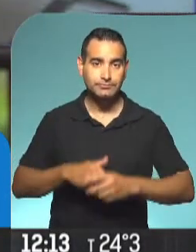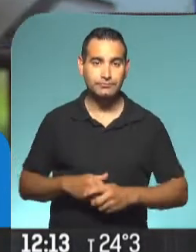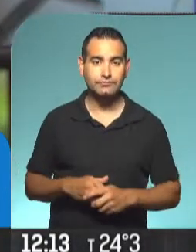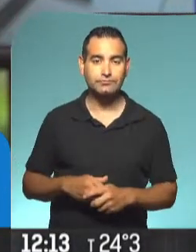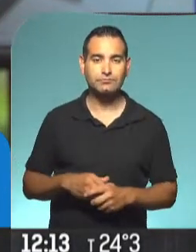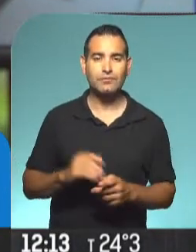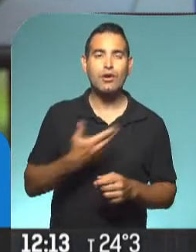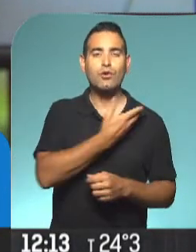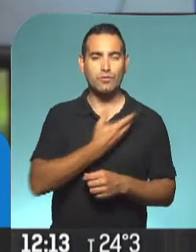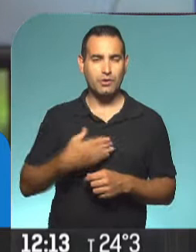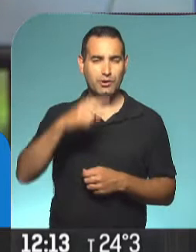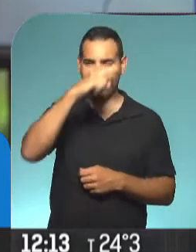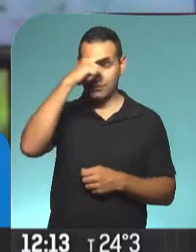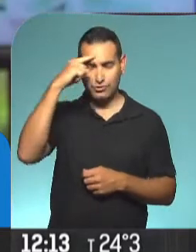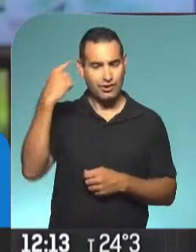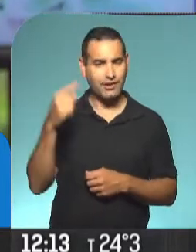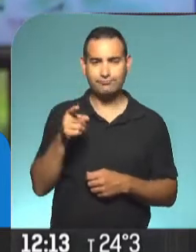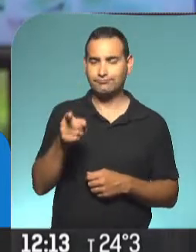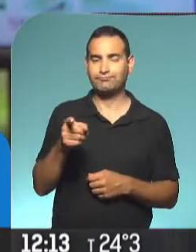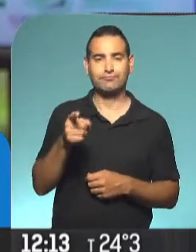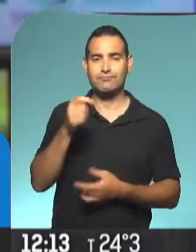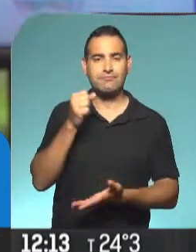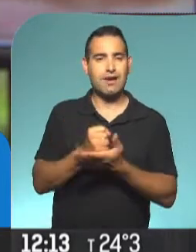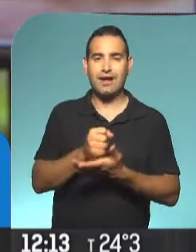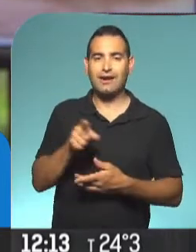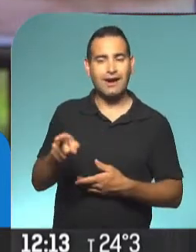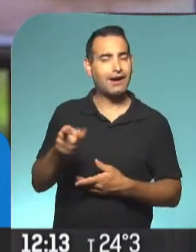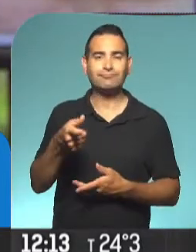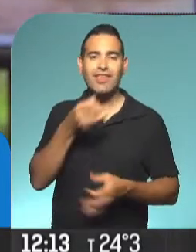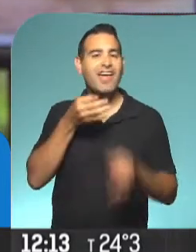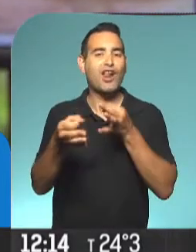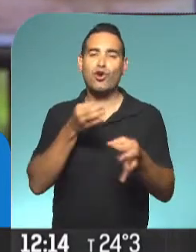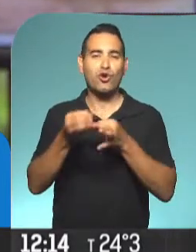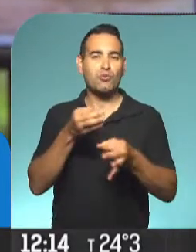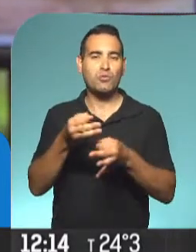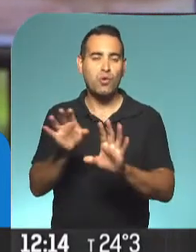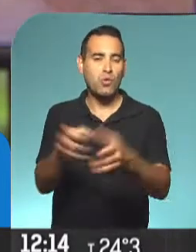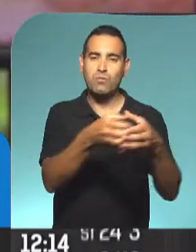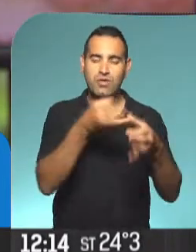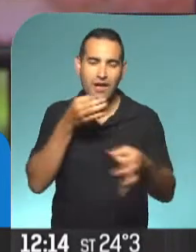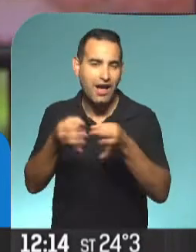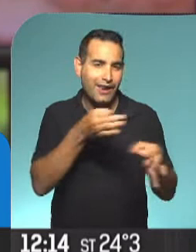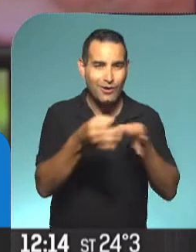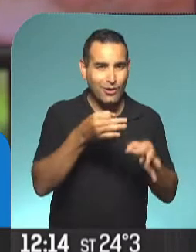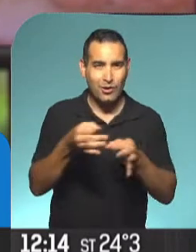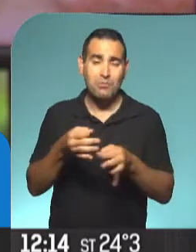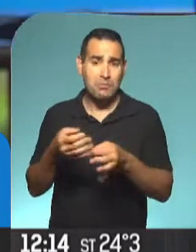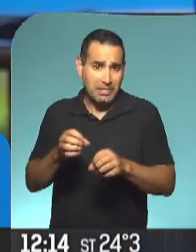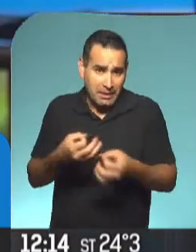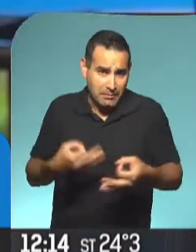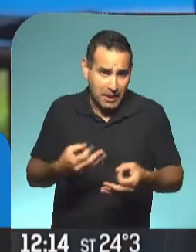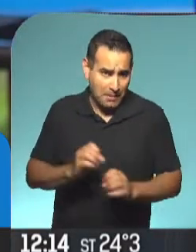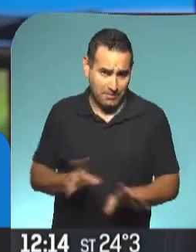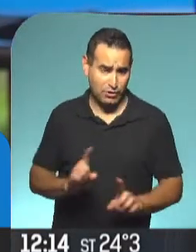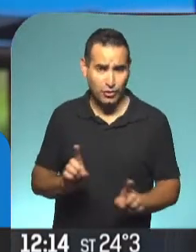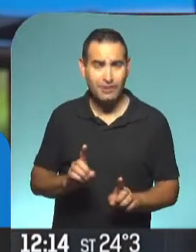el gobierno nacional se caracteriza por el diálogo, ¿no?, con los grupos con centro de poder. Lo cual no está mal. Yo creo que lo que está